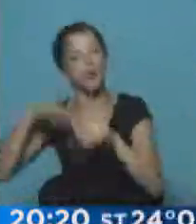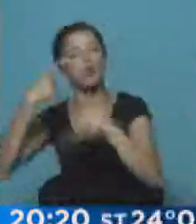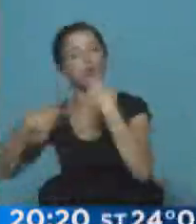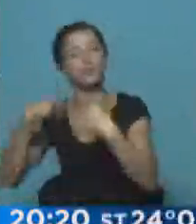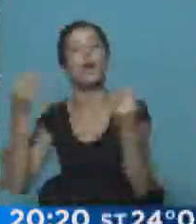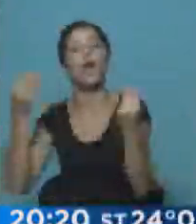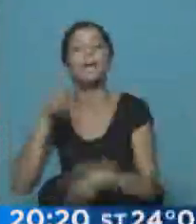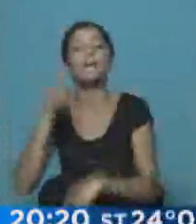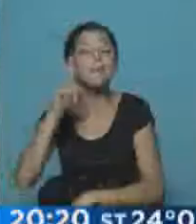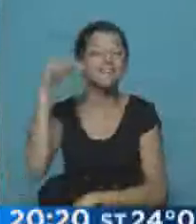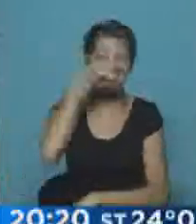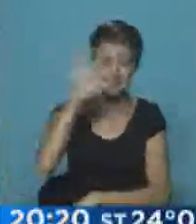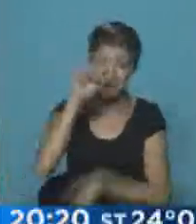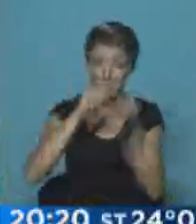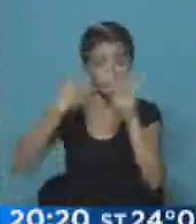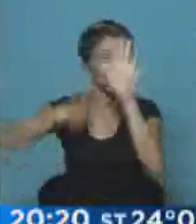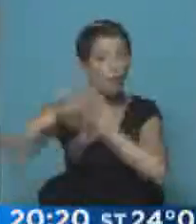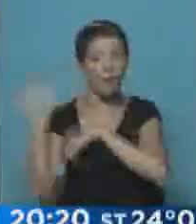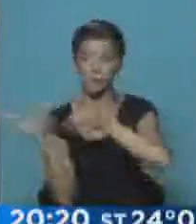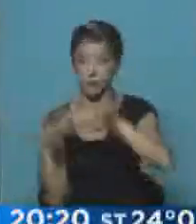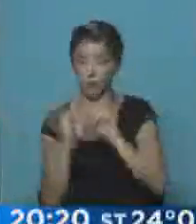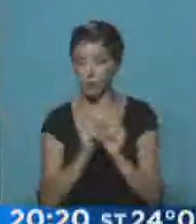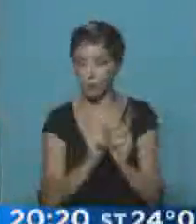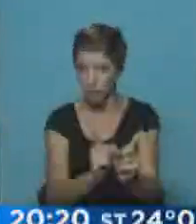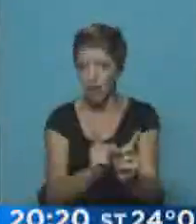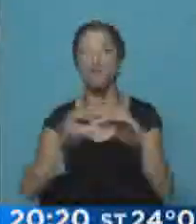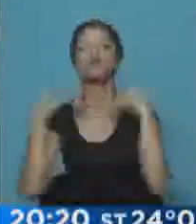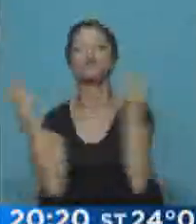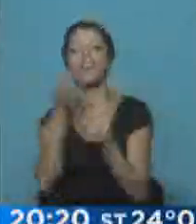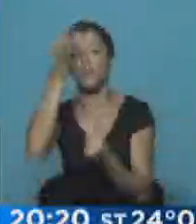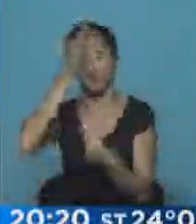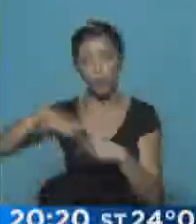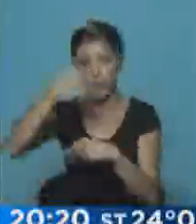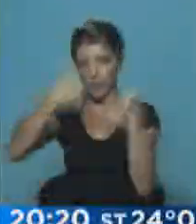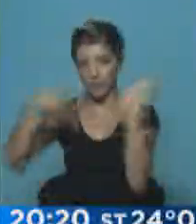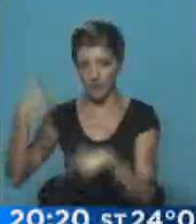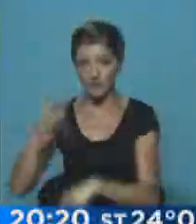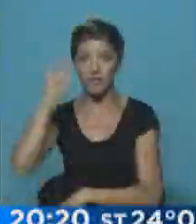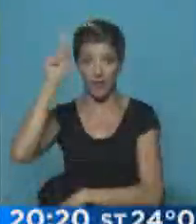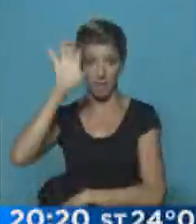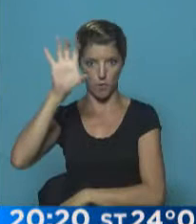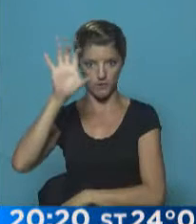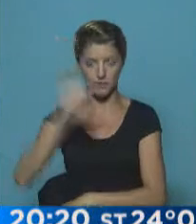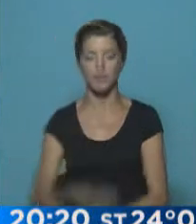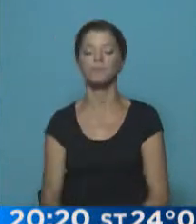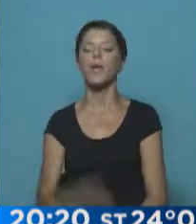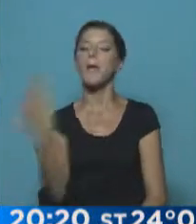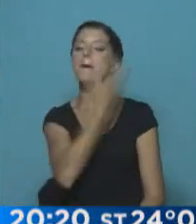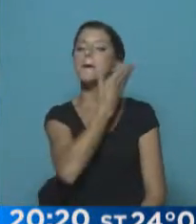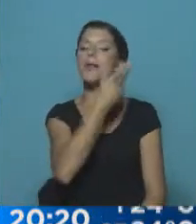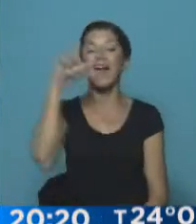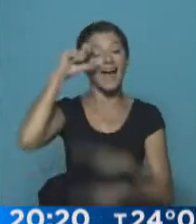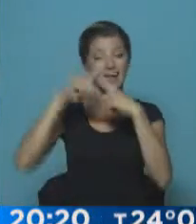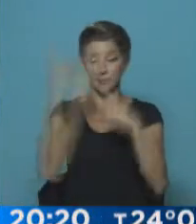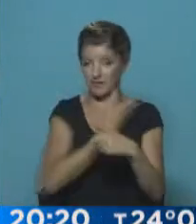evacuadas más de 1.700 personas en 12 localidades provinciales. Cristina le pide más